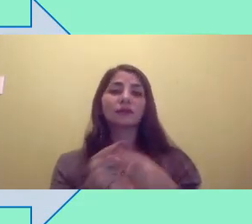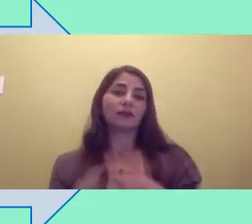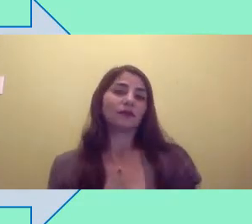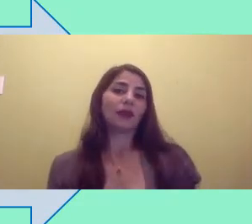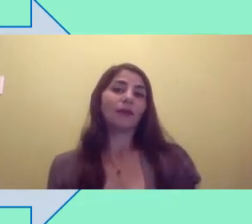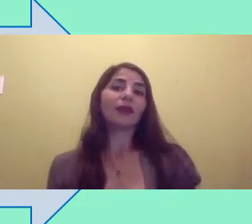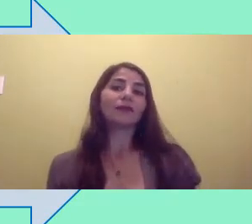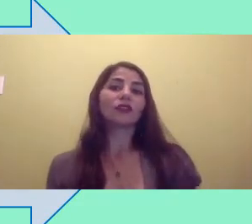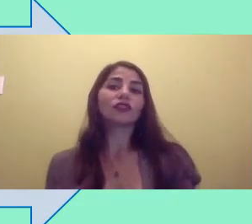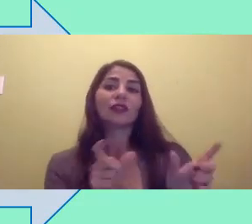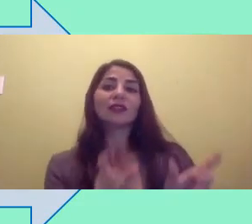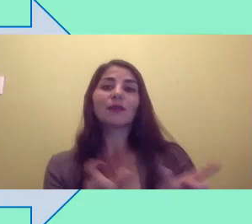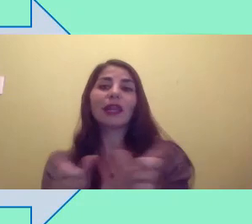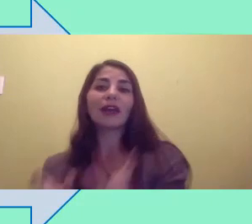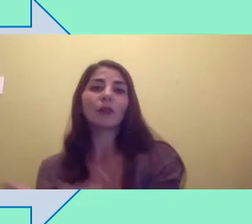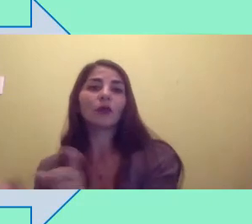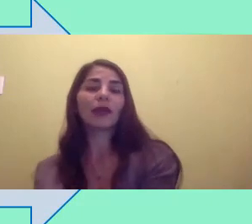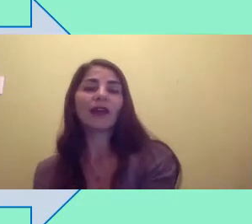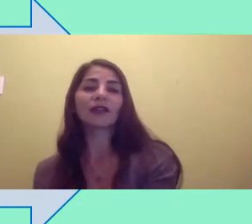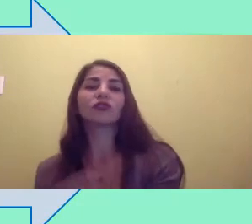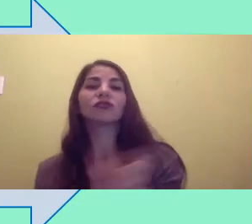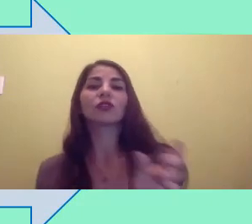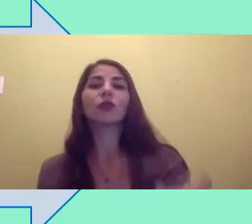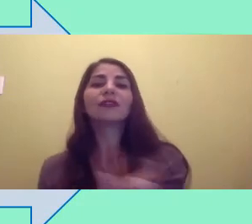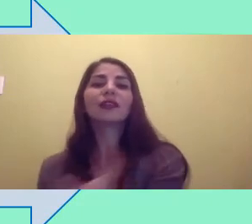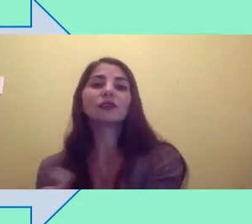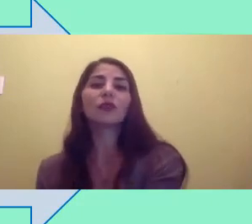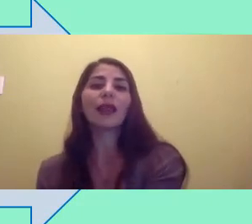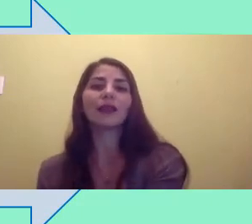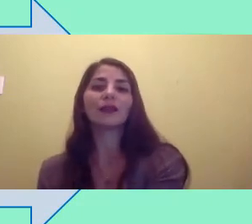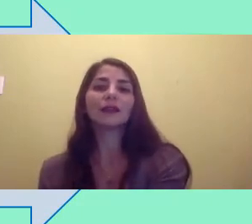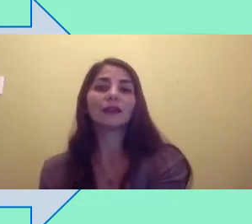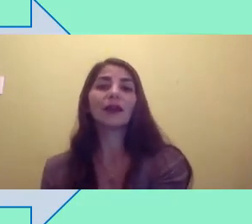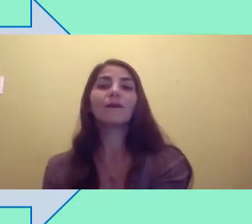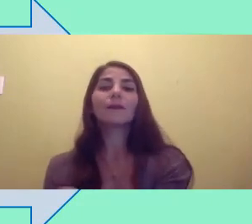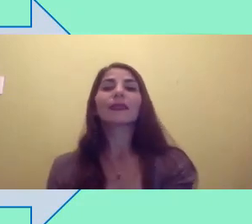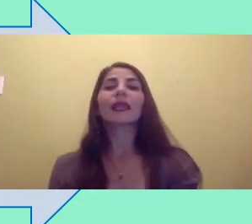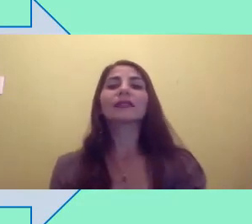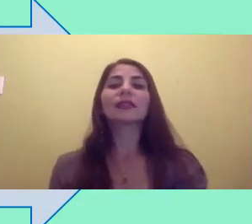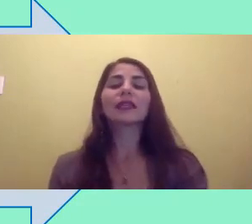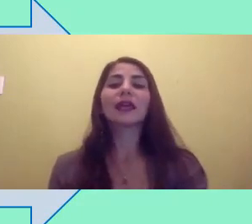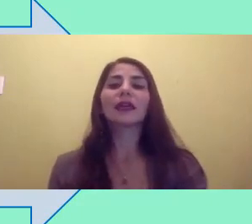llamas? También no se dice palabra por palabra, entonces no es textual,